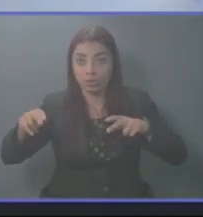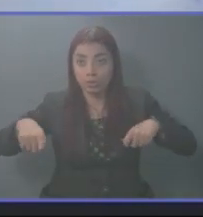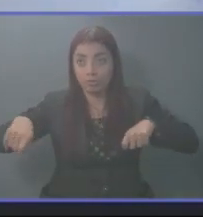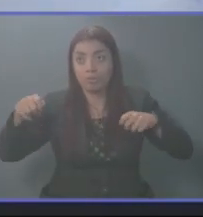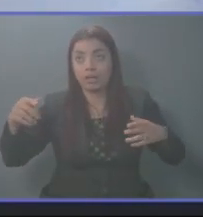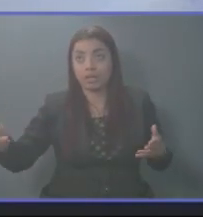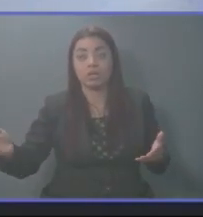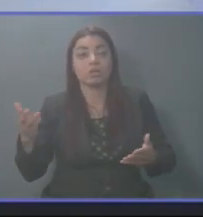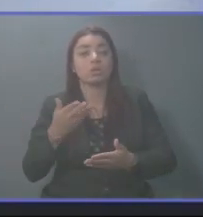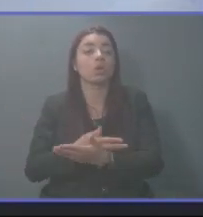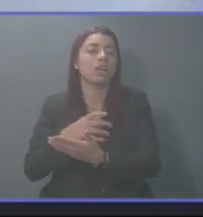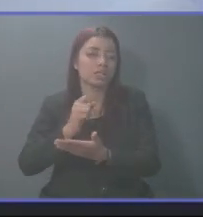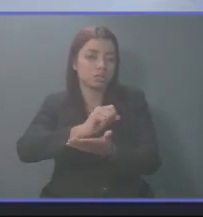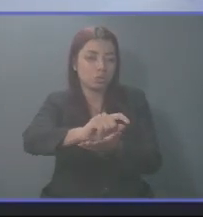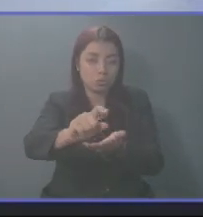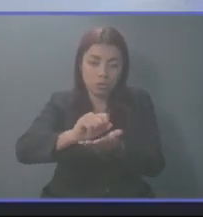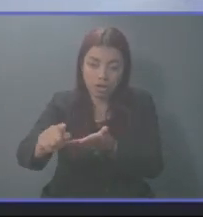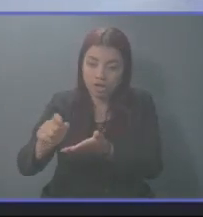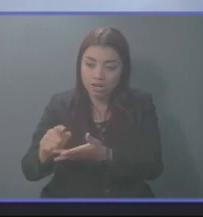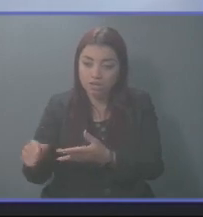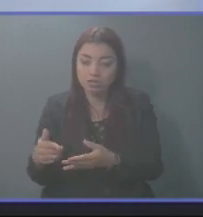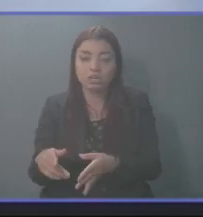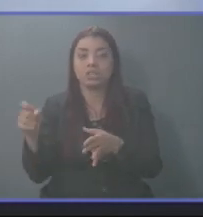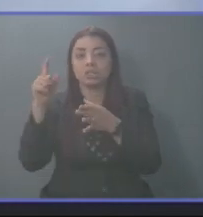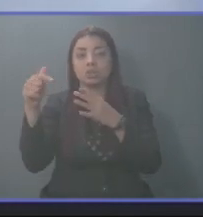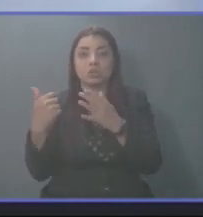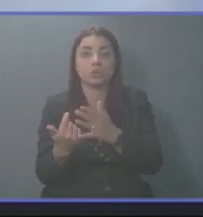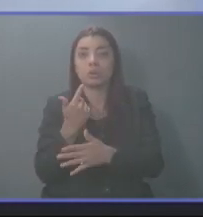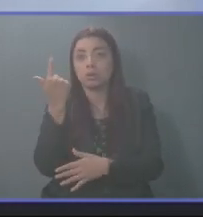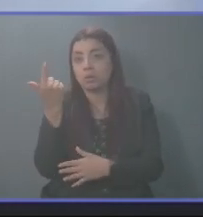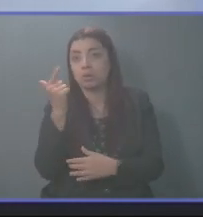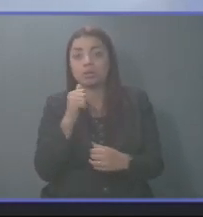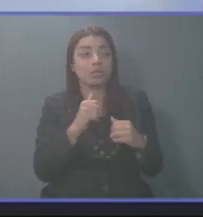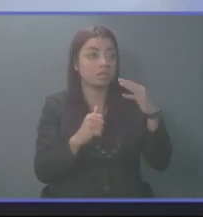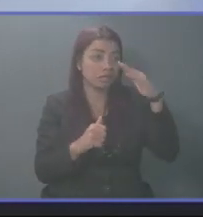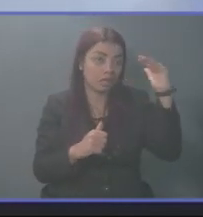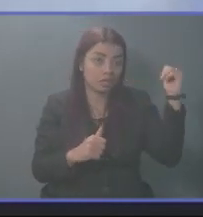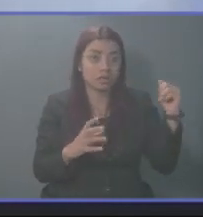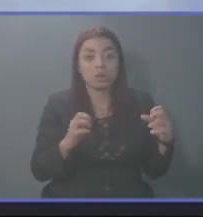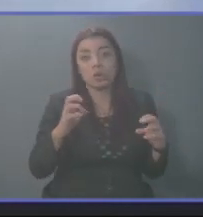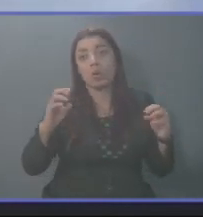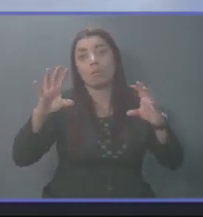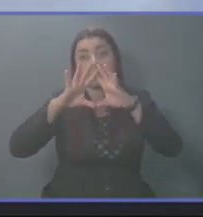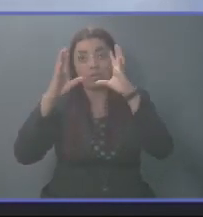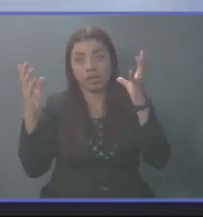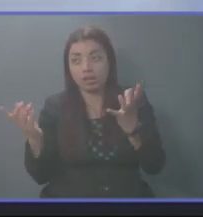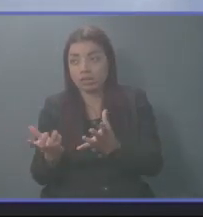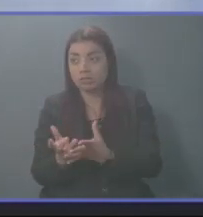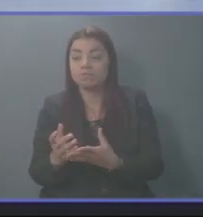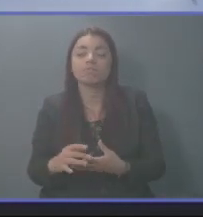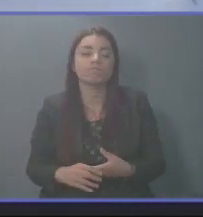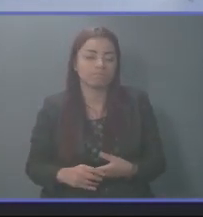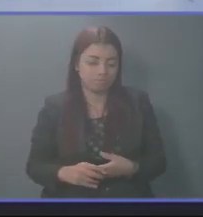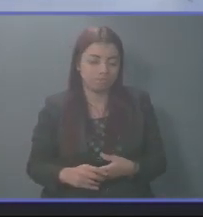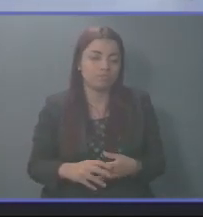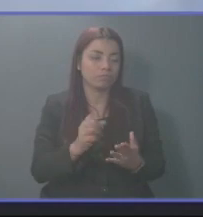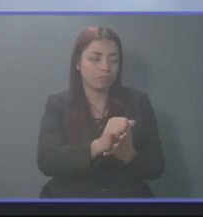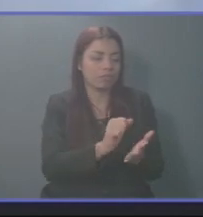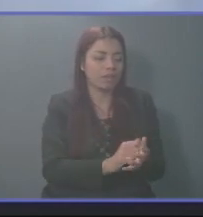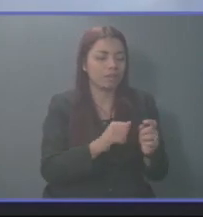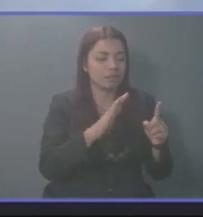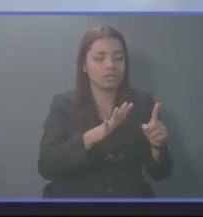centros educativos e instituciones de educación superior, ya sean estos nacionales o internacionales. Los